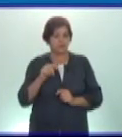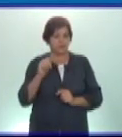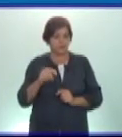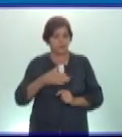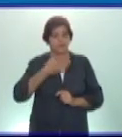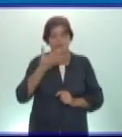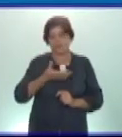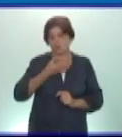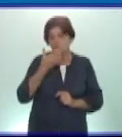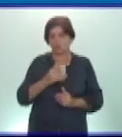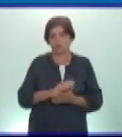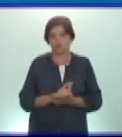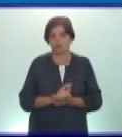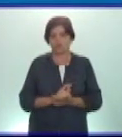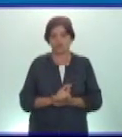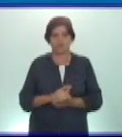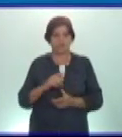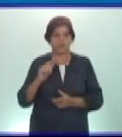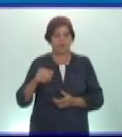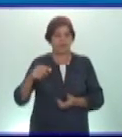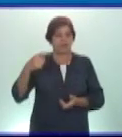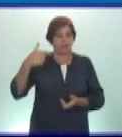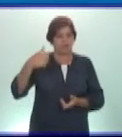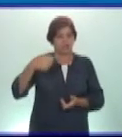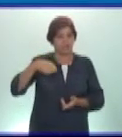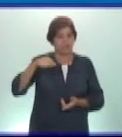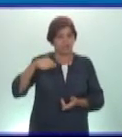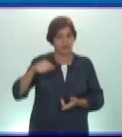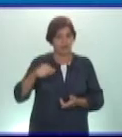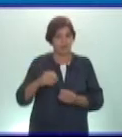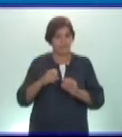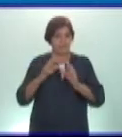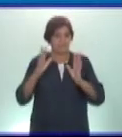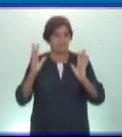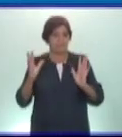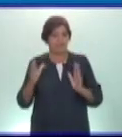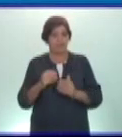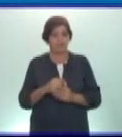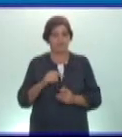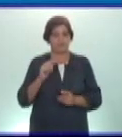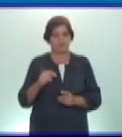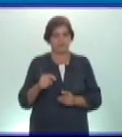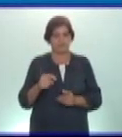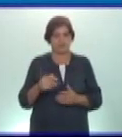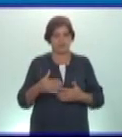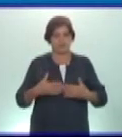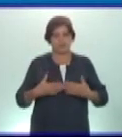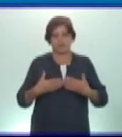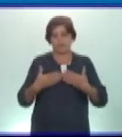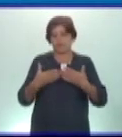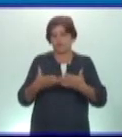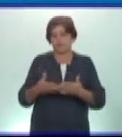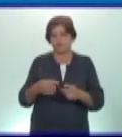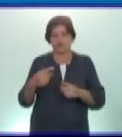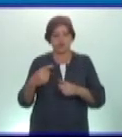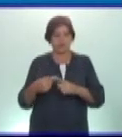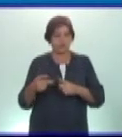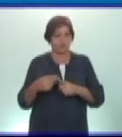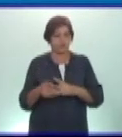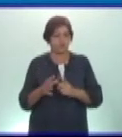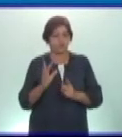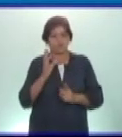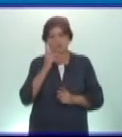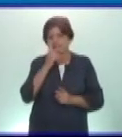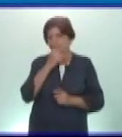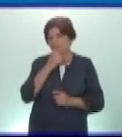leído. Aquel lápiz mágico que era como un surtidor de cosas hermosas. Estoy segura que